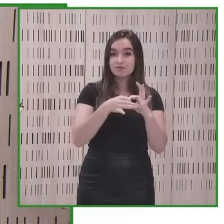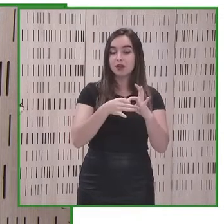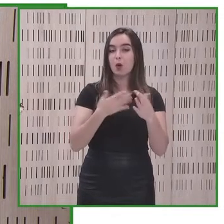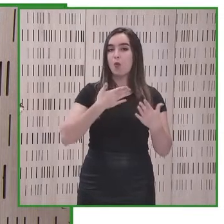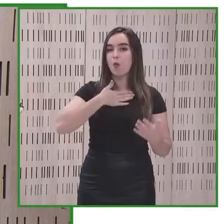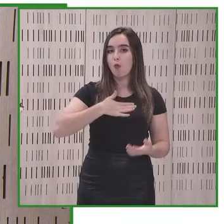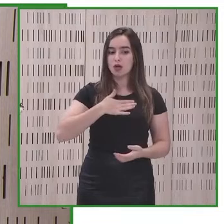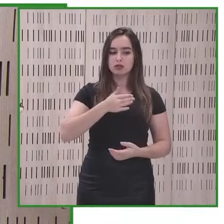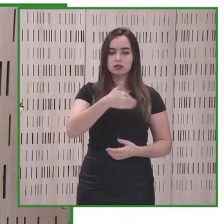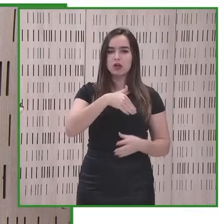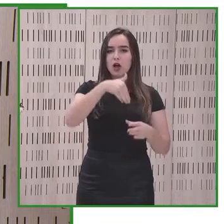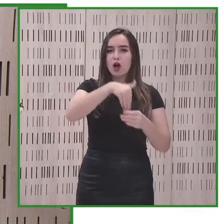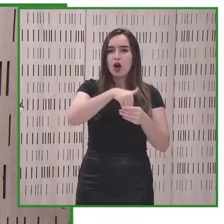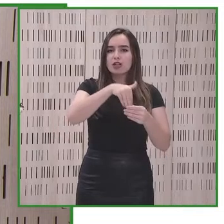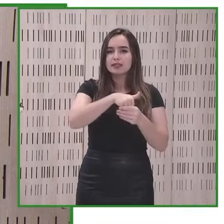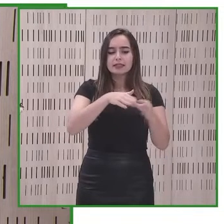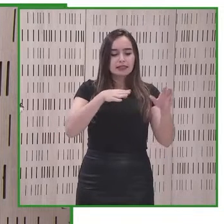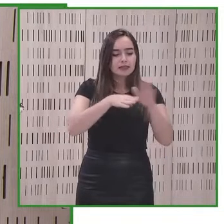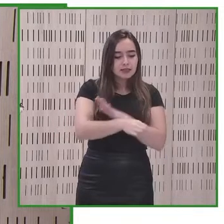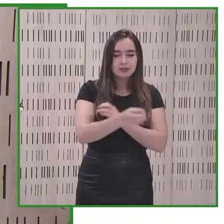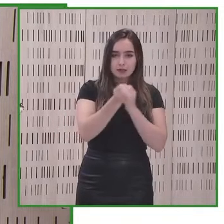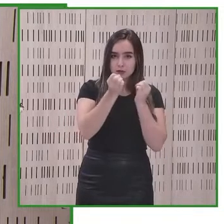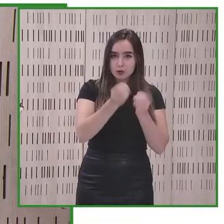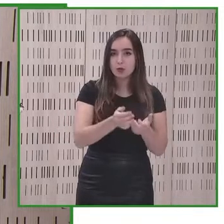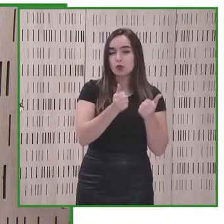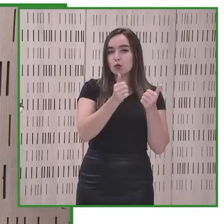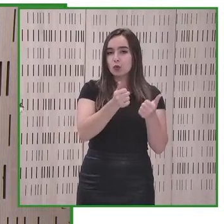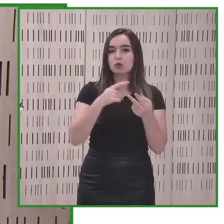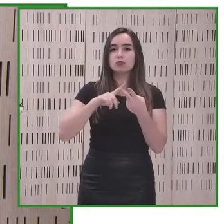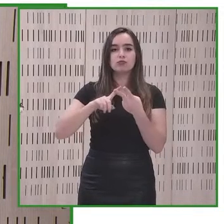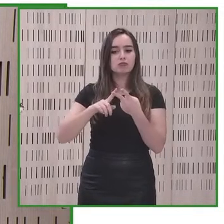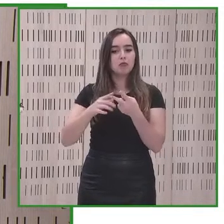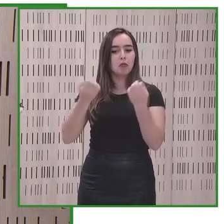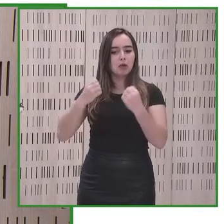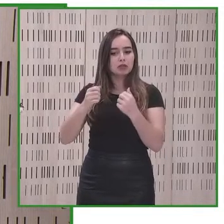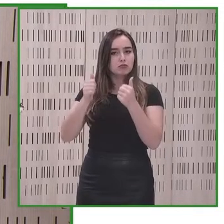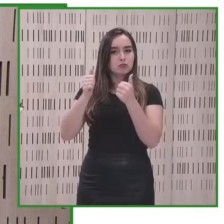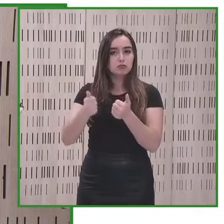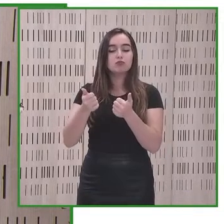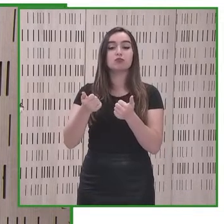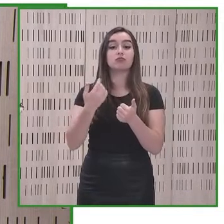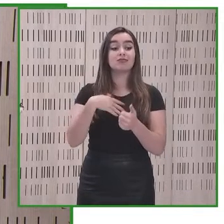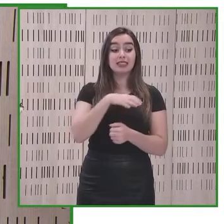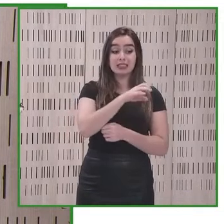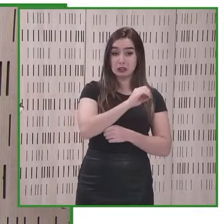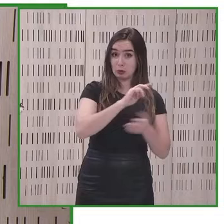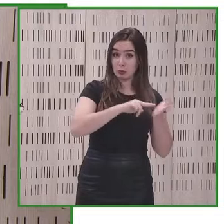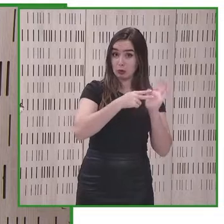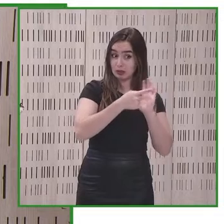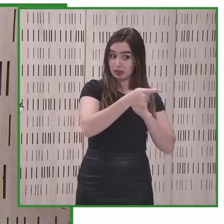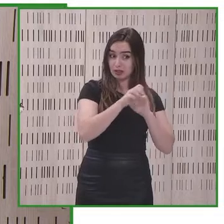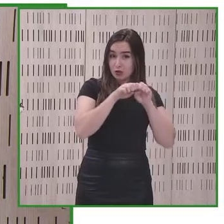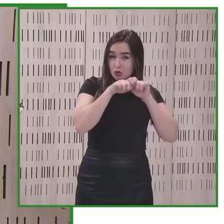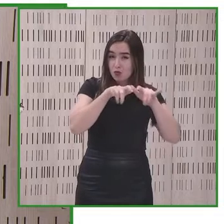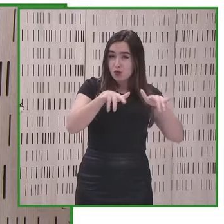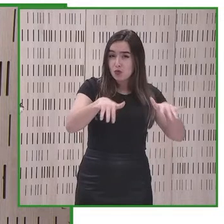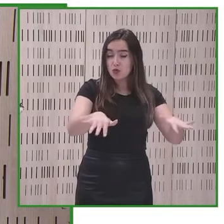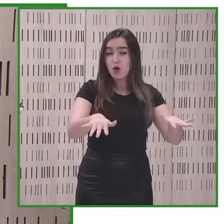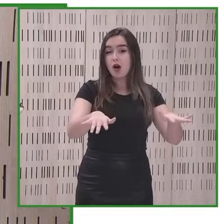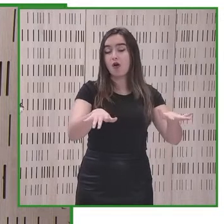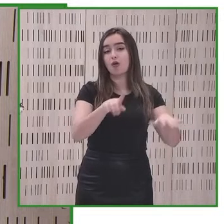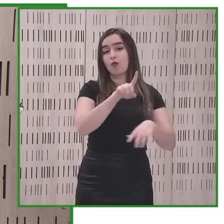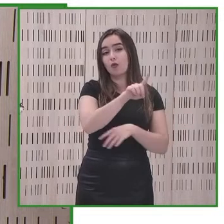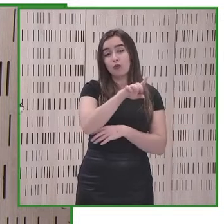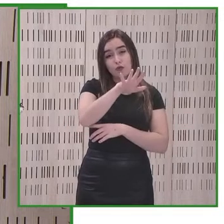acceso a los contenidos y buenas prácticas que han surgido desde siro project a los más de 450 millones de